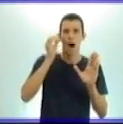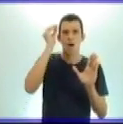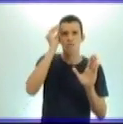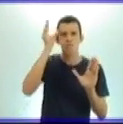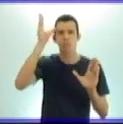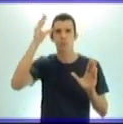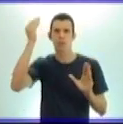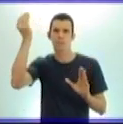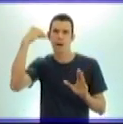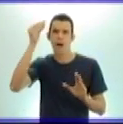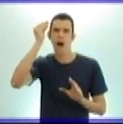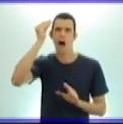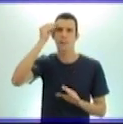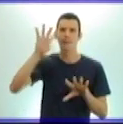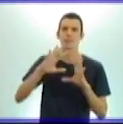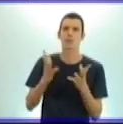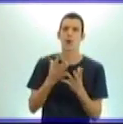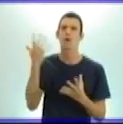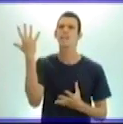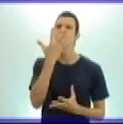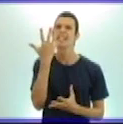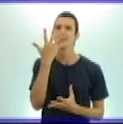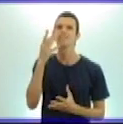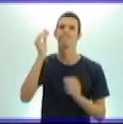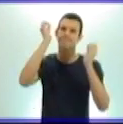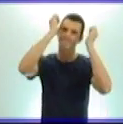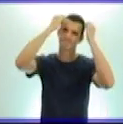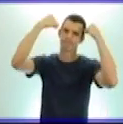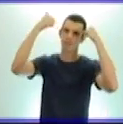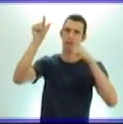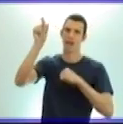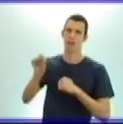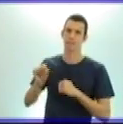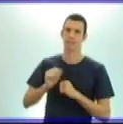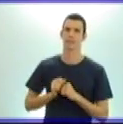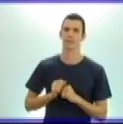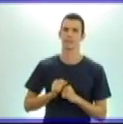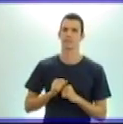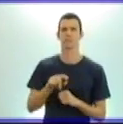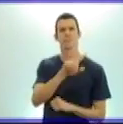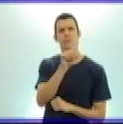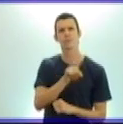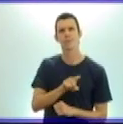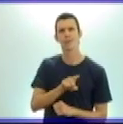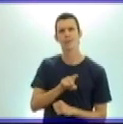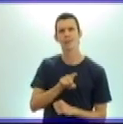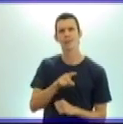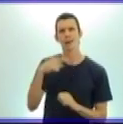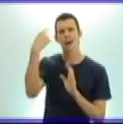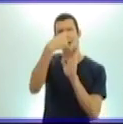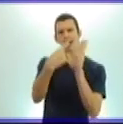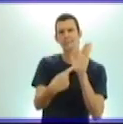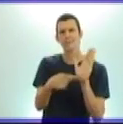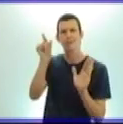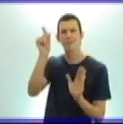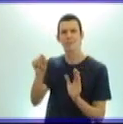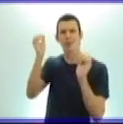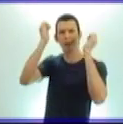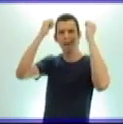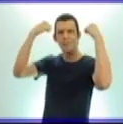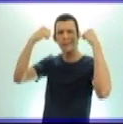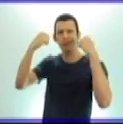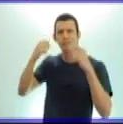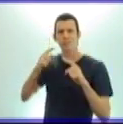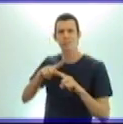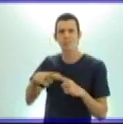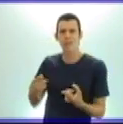Cienfuegos. ¿Cuáles fueron, en tu opinión, las características de Camilo que lo convirtieron en